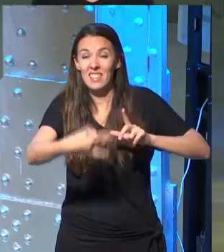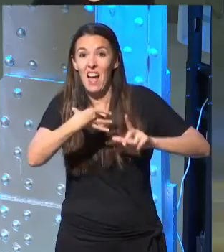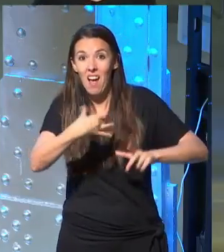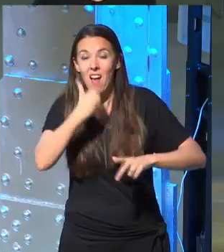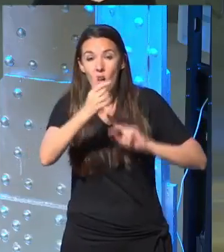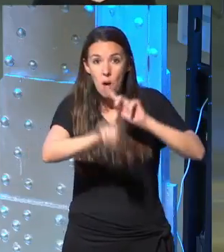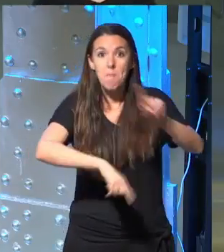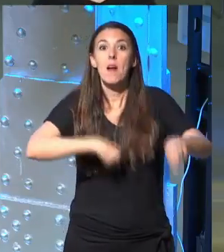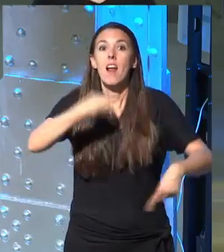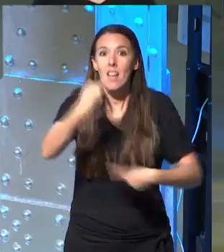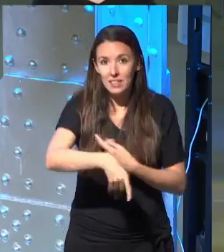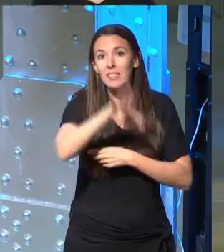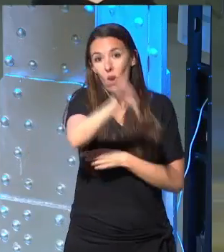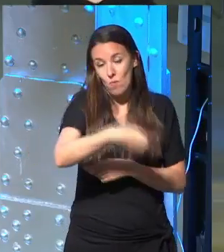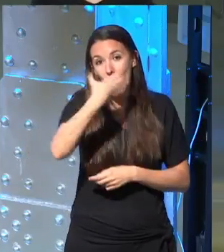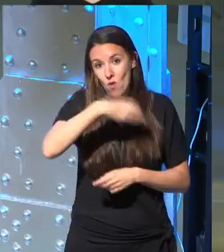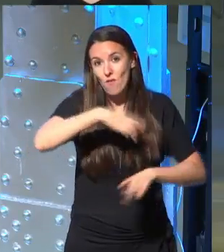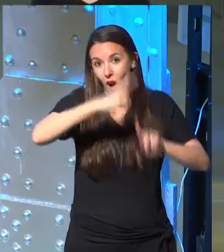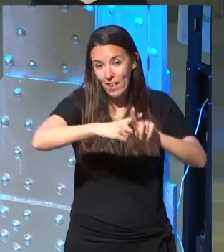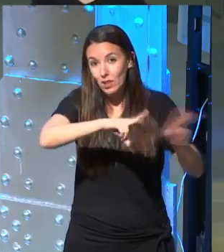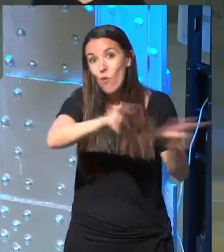Para la siguiente voy a necesitar un iPhone X.